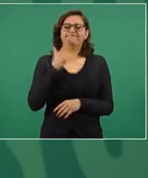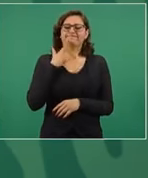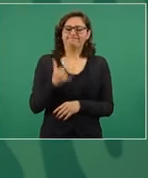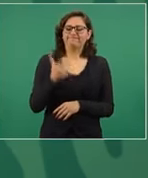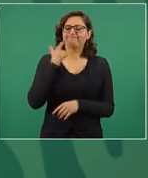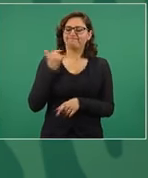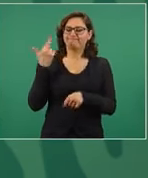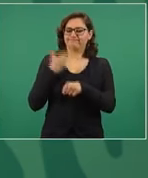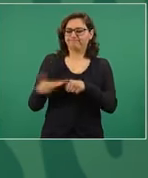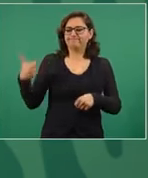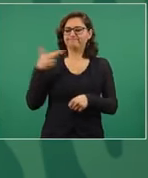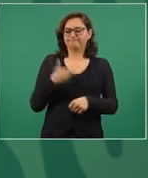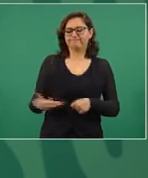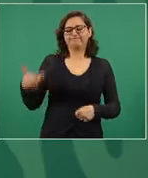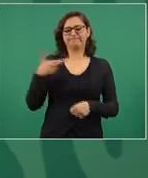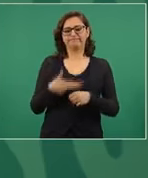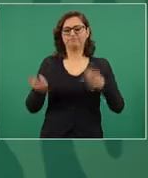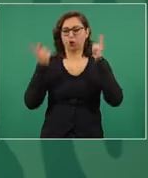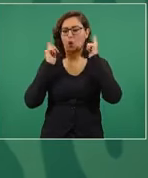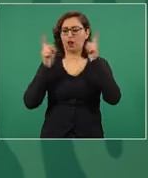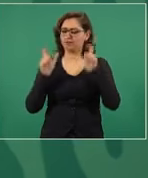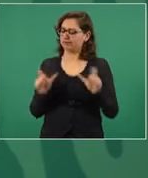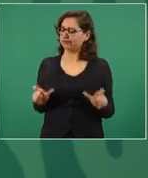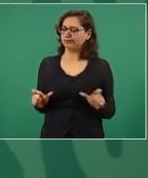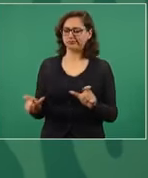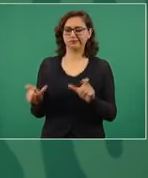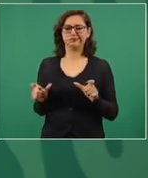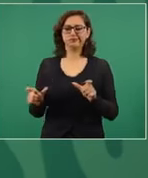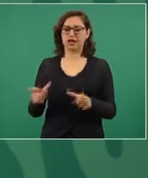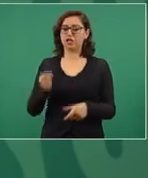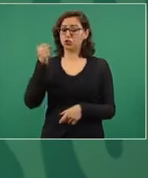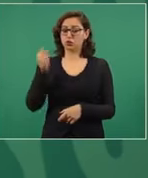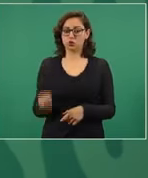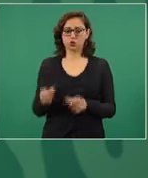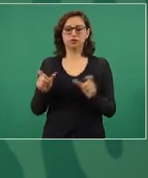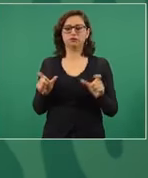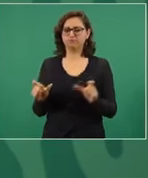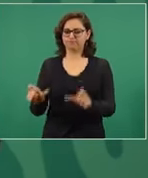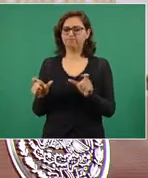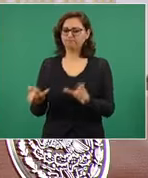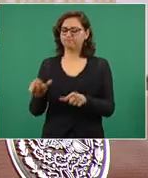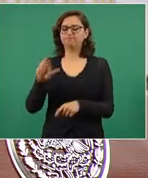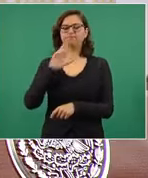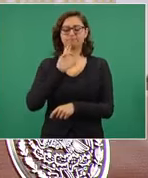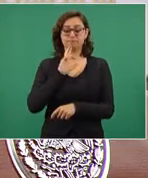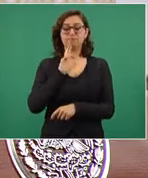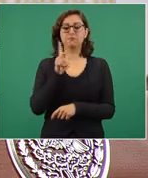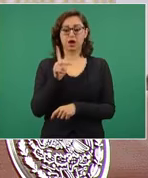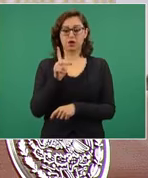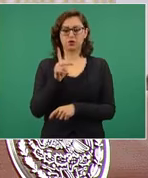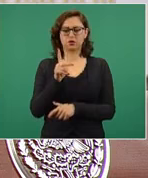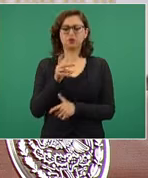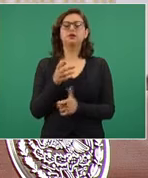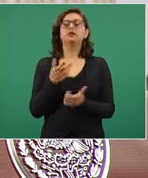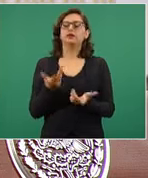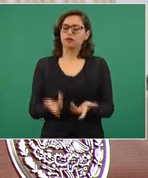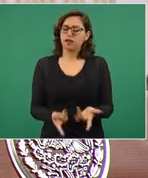contener en el sur, mejor. Sin dejar de atender